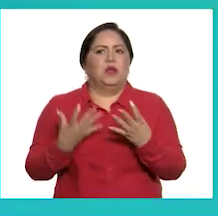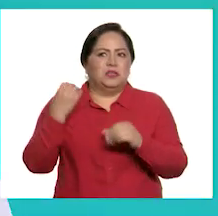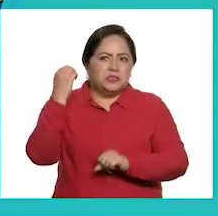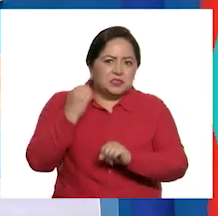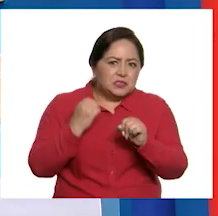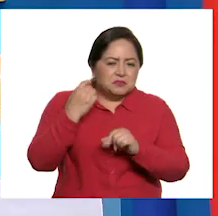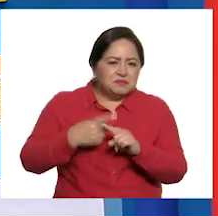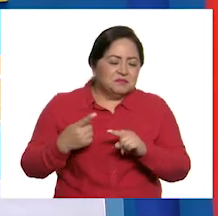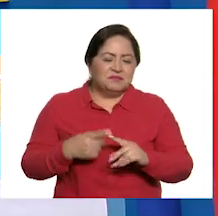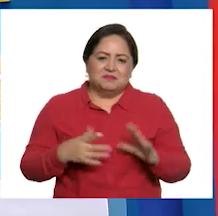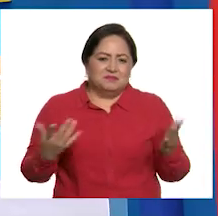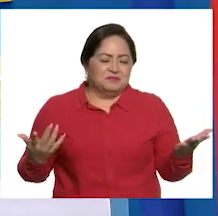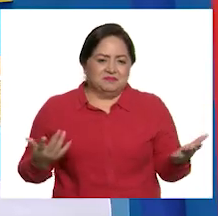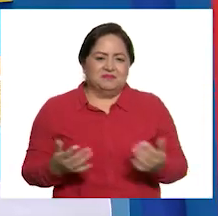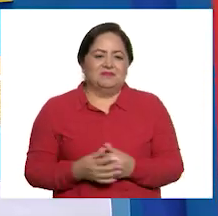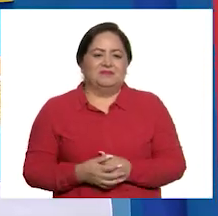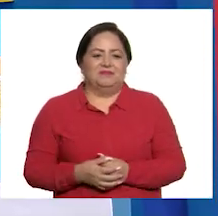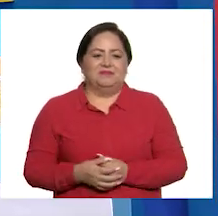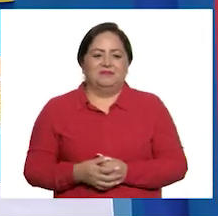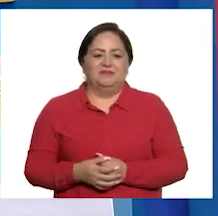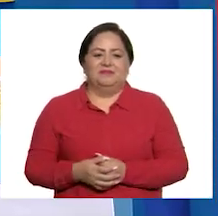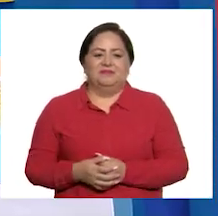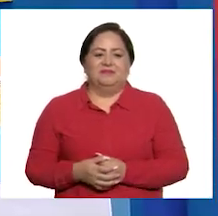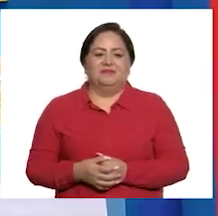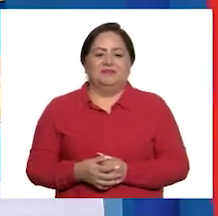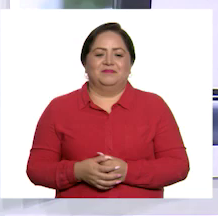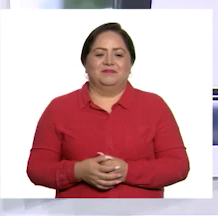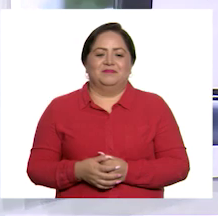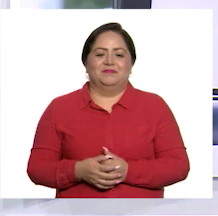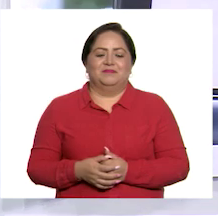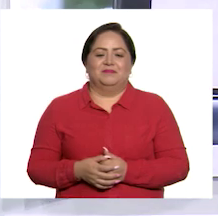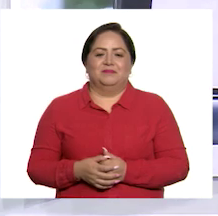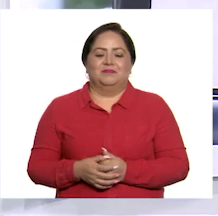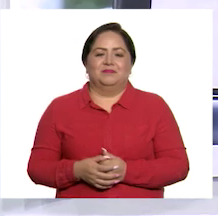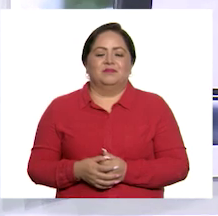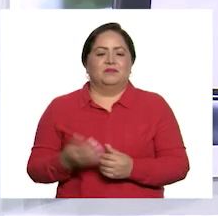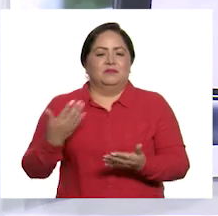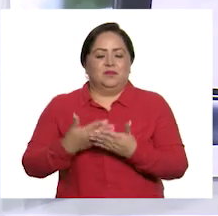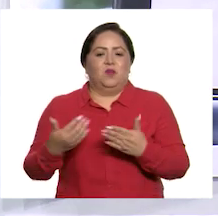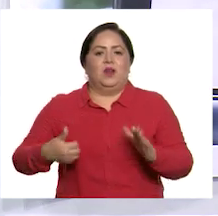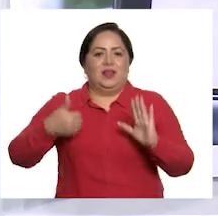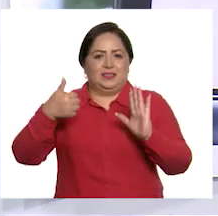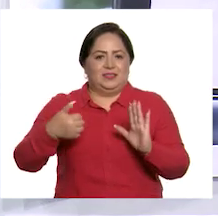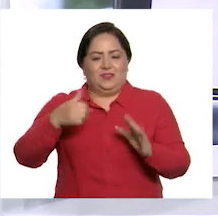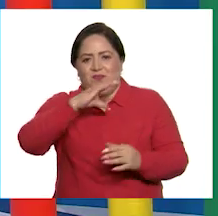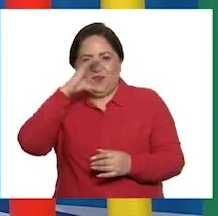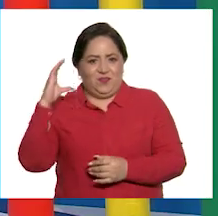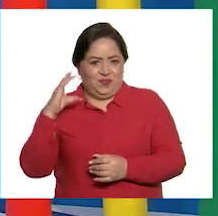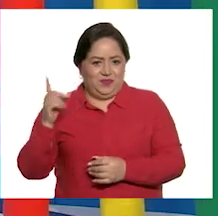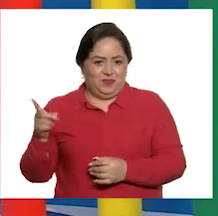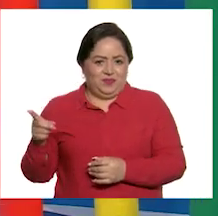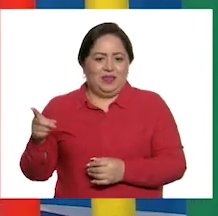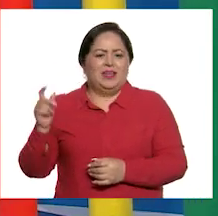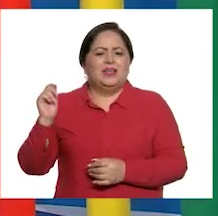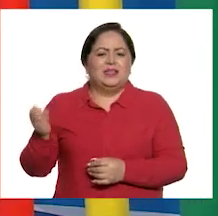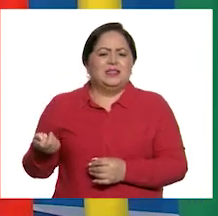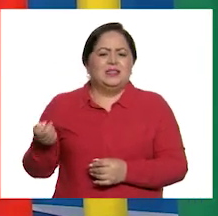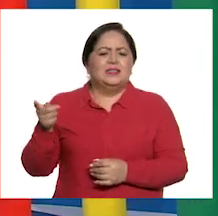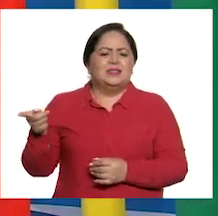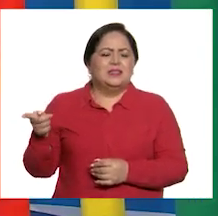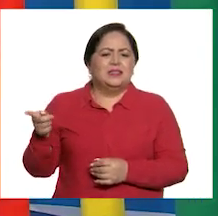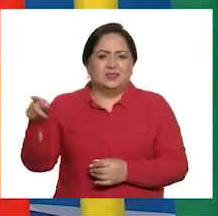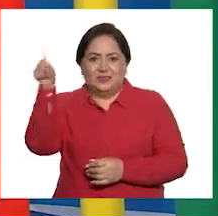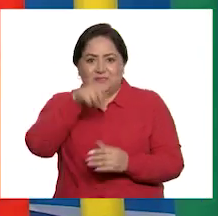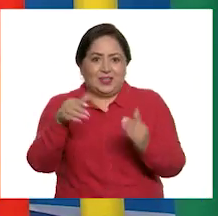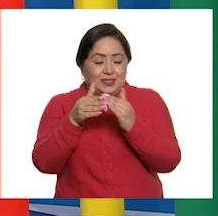rum. Son de cuatro, no, creo que es de los motores. Prosigamos con la sexta imagen. Está aquí, niños y niños